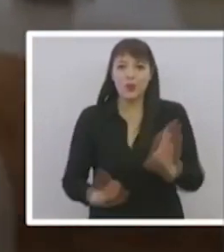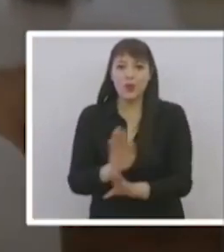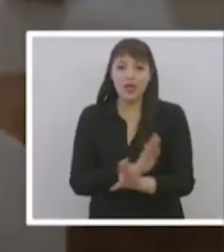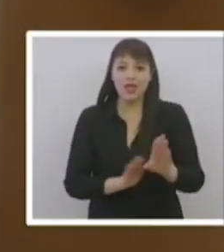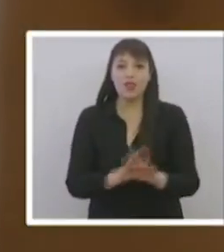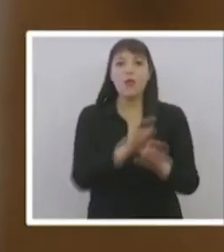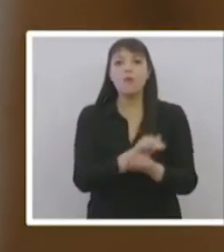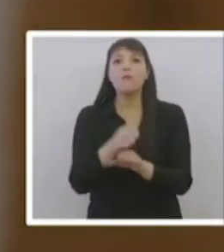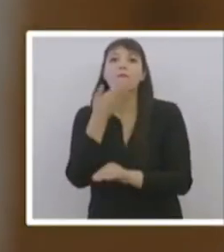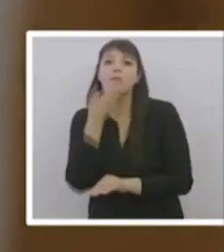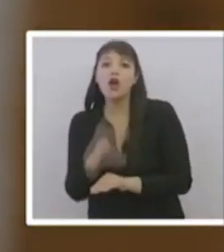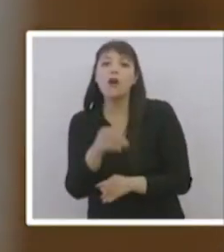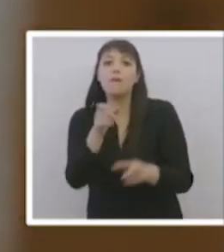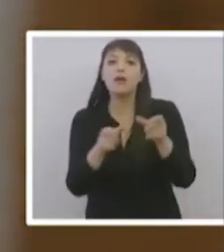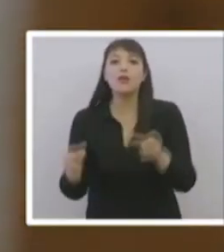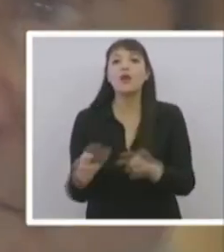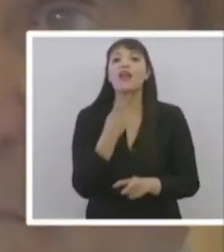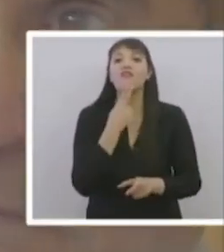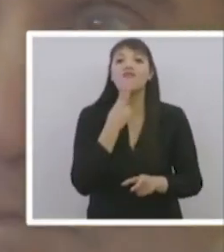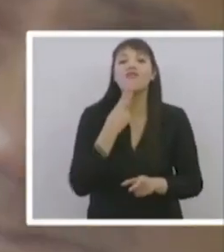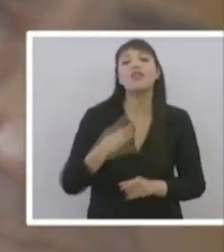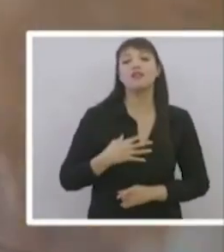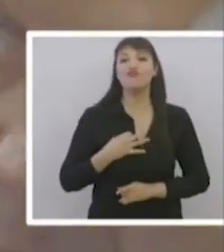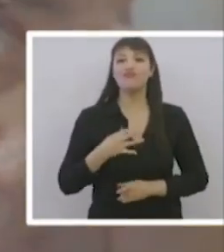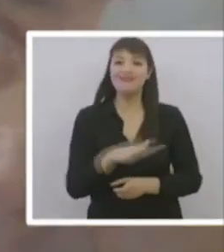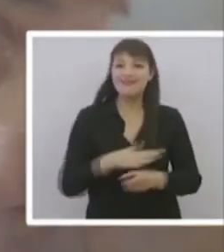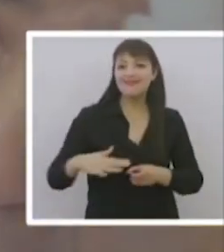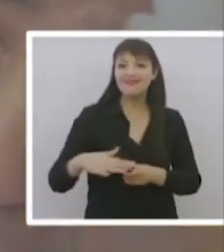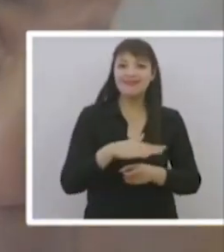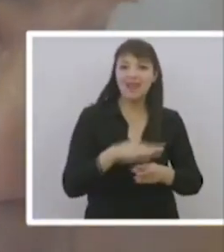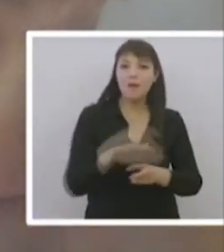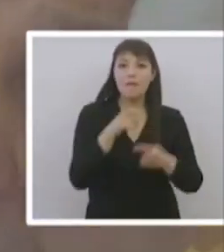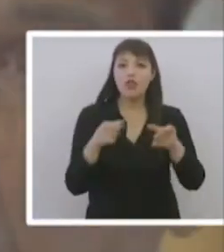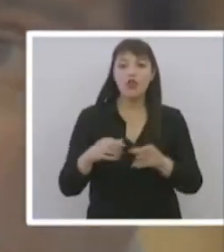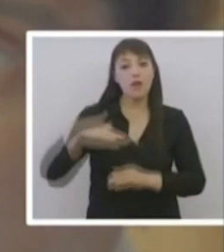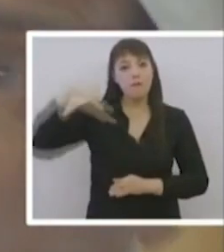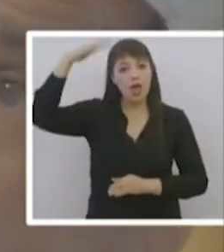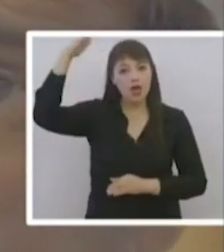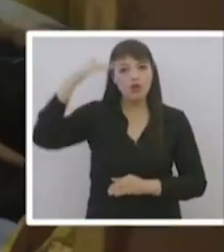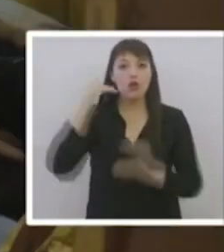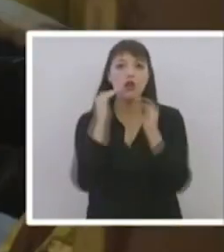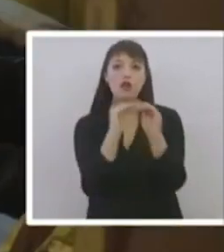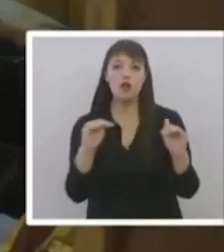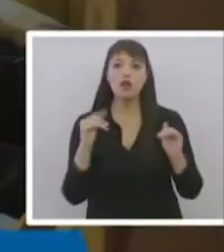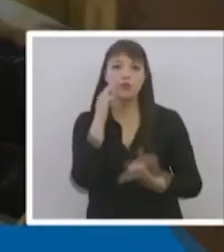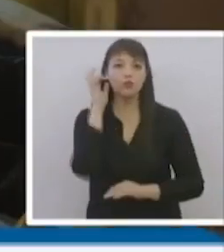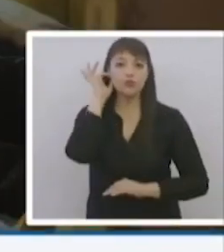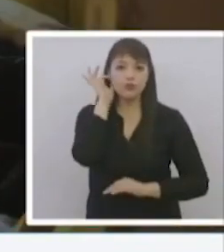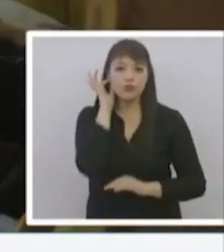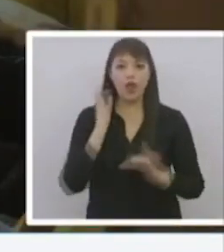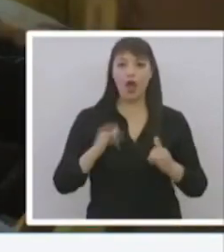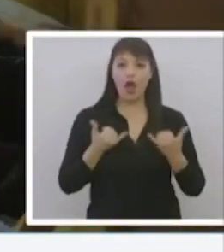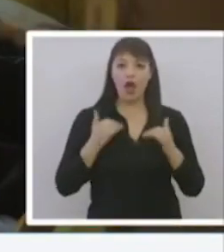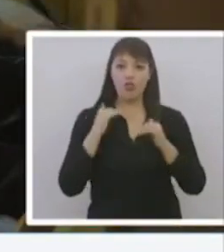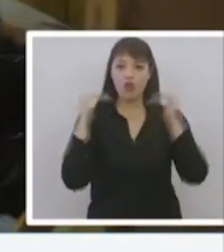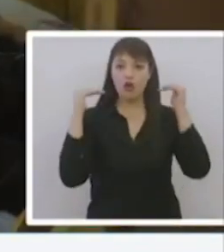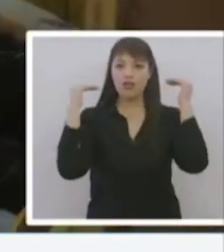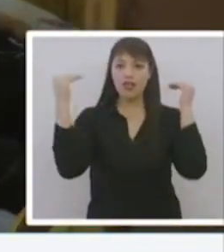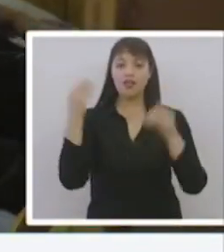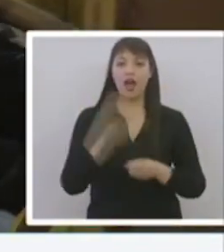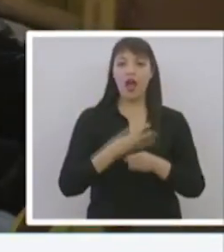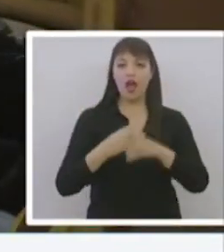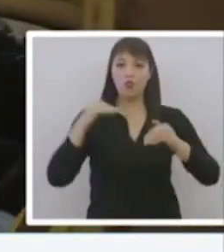la ciudadanía y estos diálogos tuvieron un componente súper importante que para nosotros como ministerio, como gobierno, lo que buscábamos era